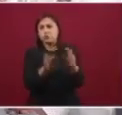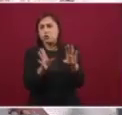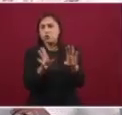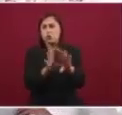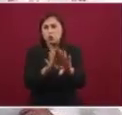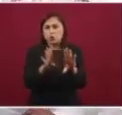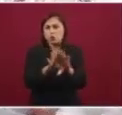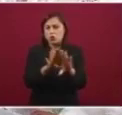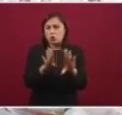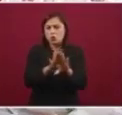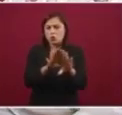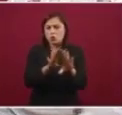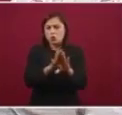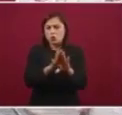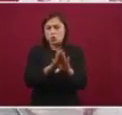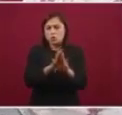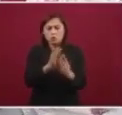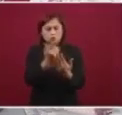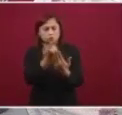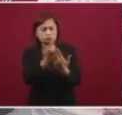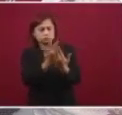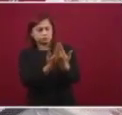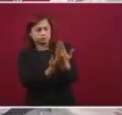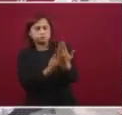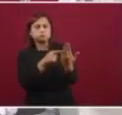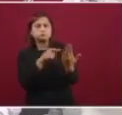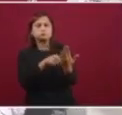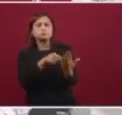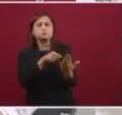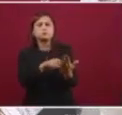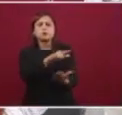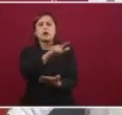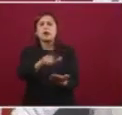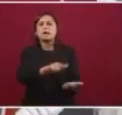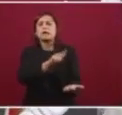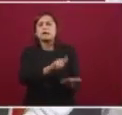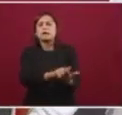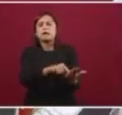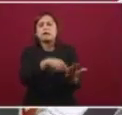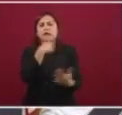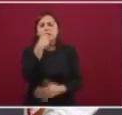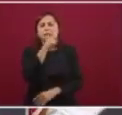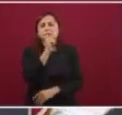a nuestro marco legal.